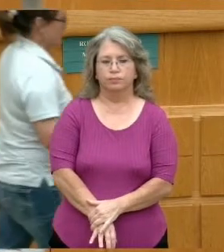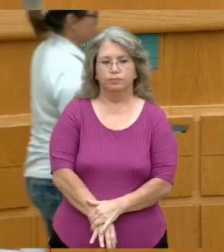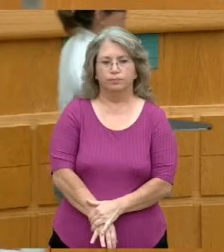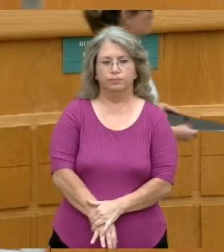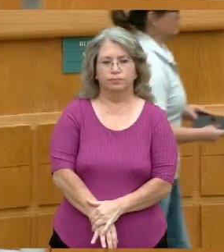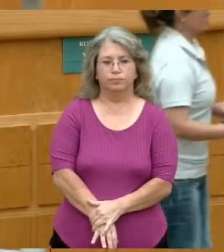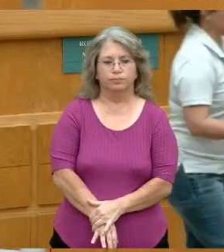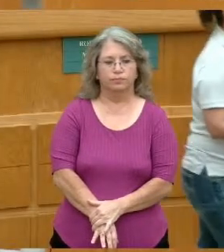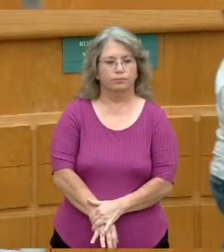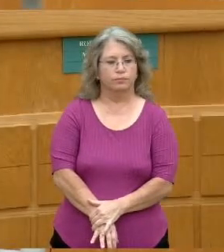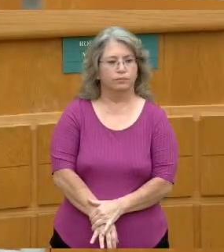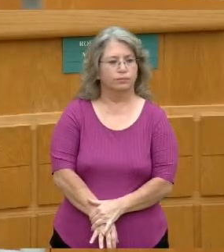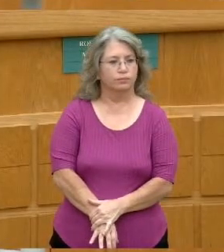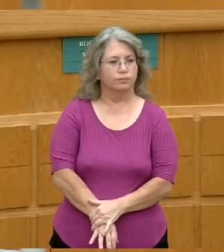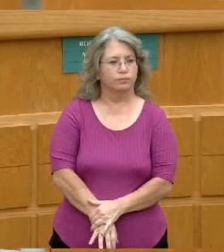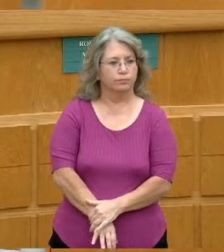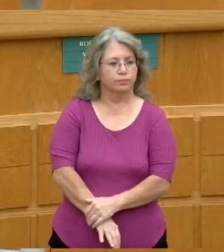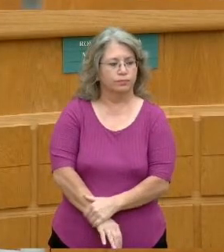con anticipación al